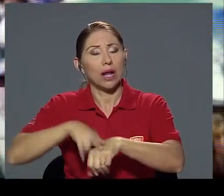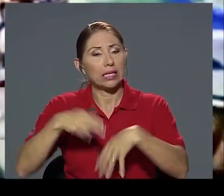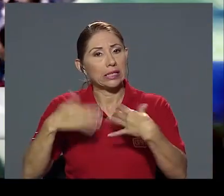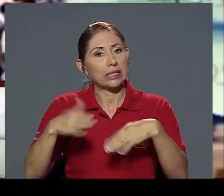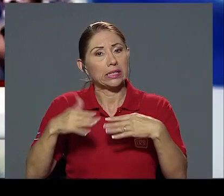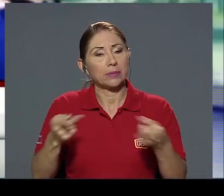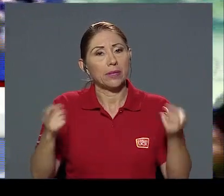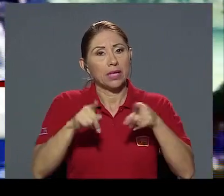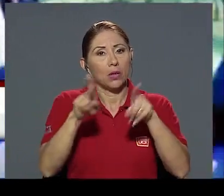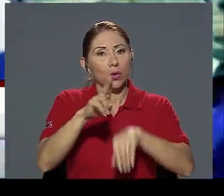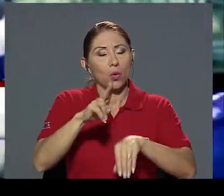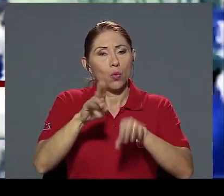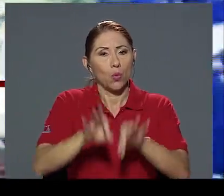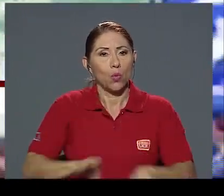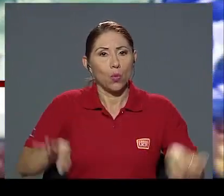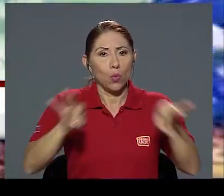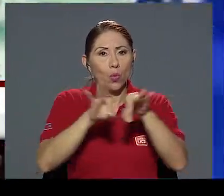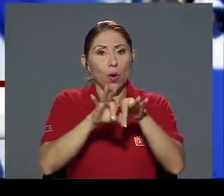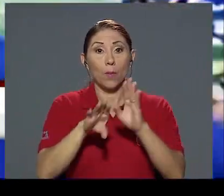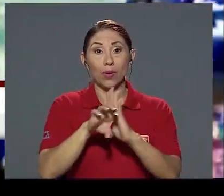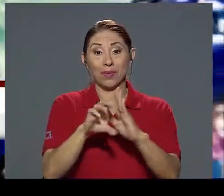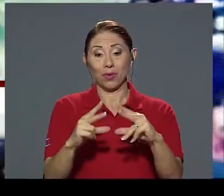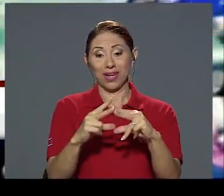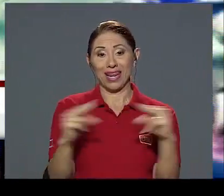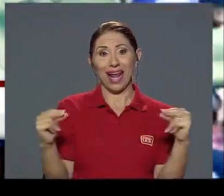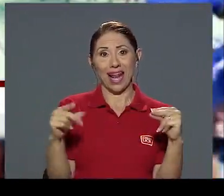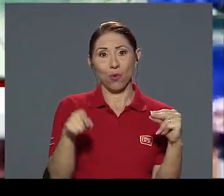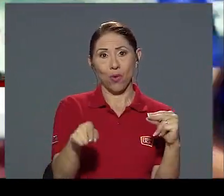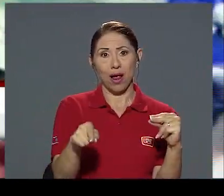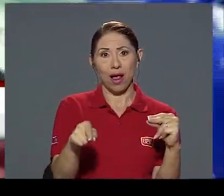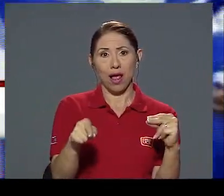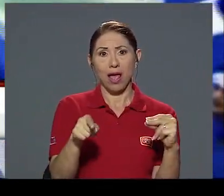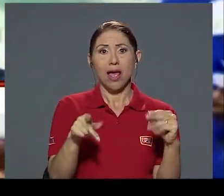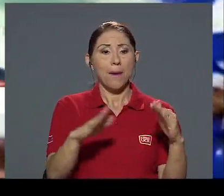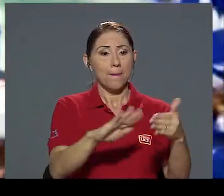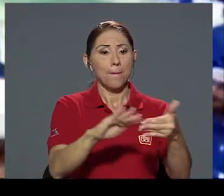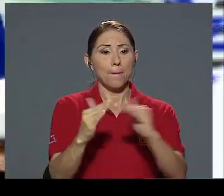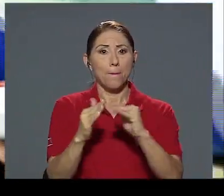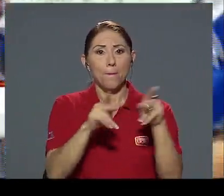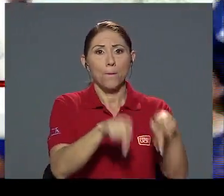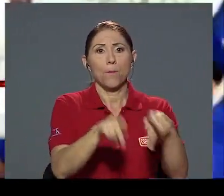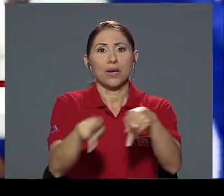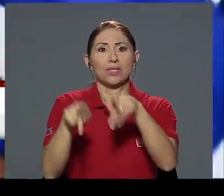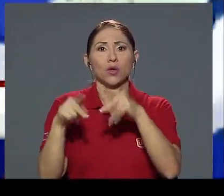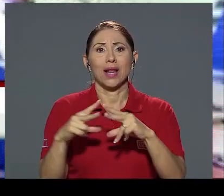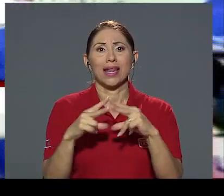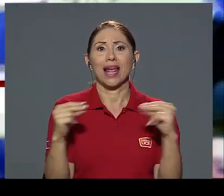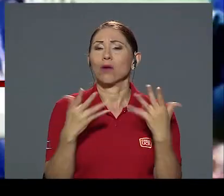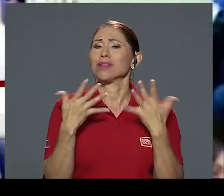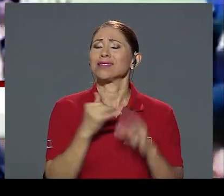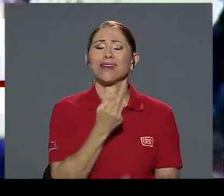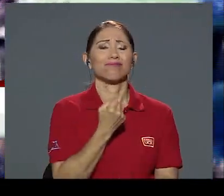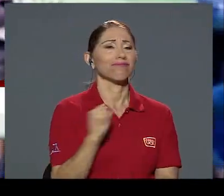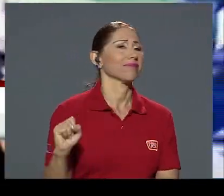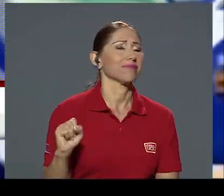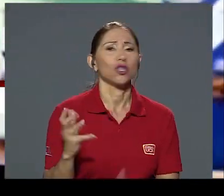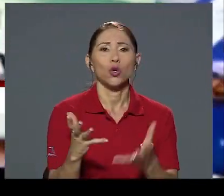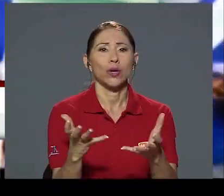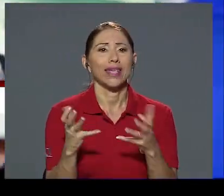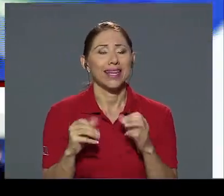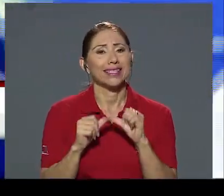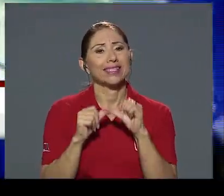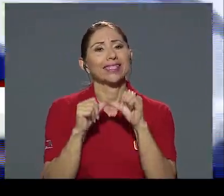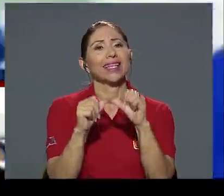caso de Nicaragua, recientemente toda la resistencia del pueblo nicaragüense a seguir estando bajo la